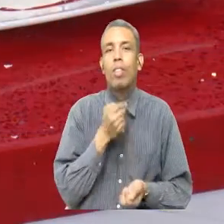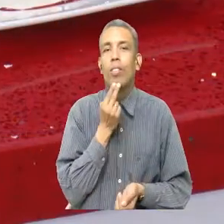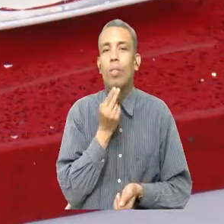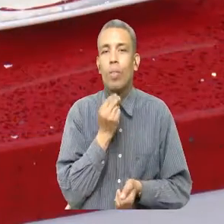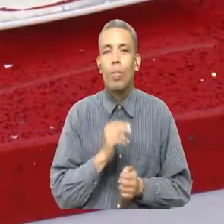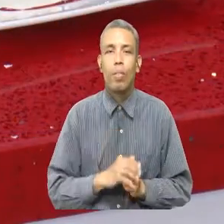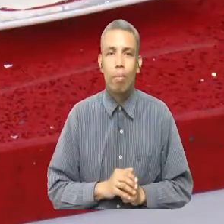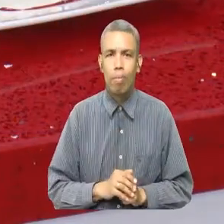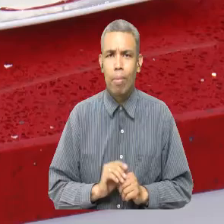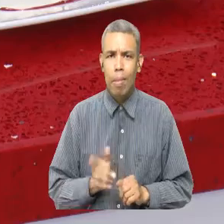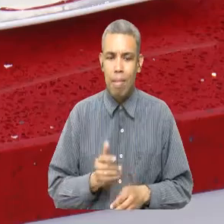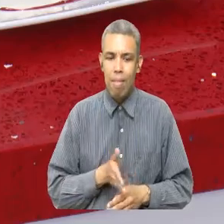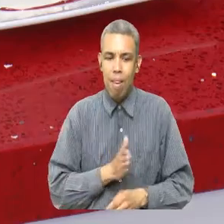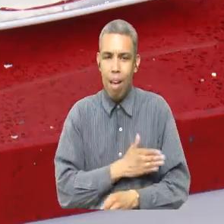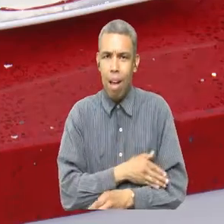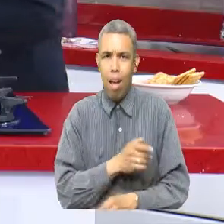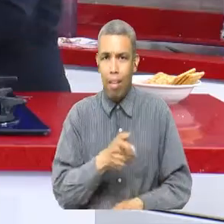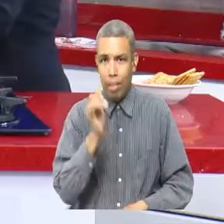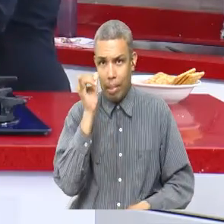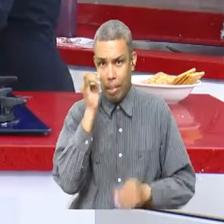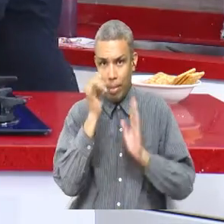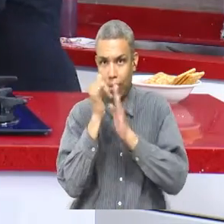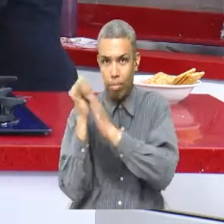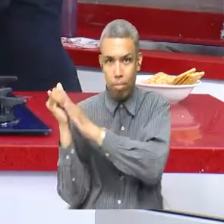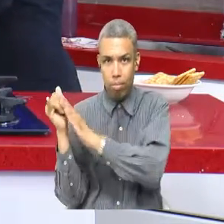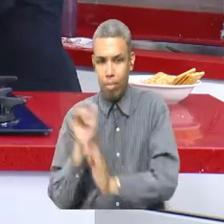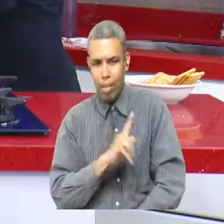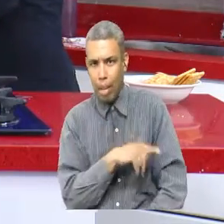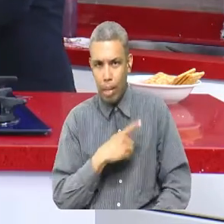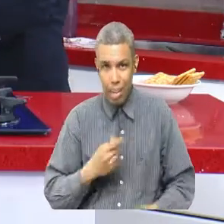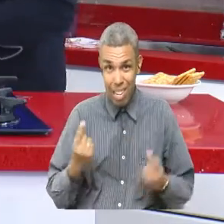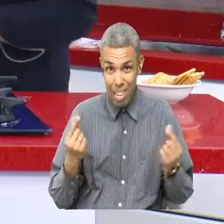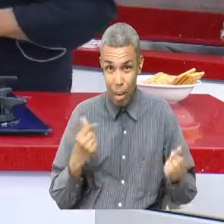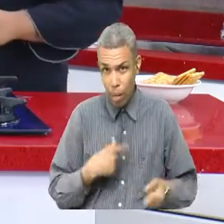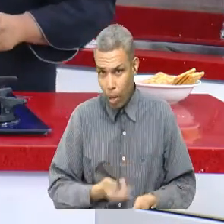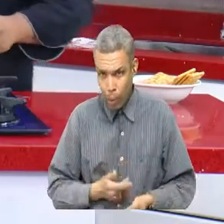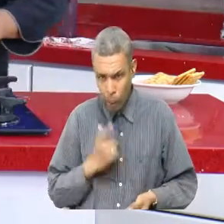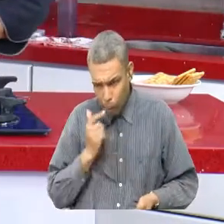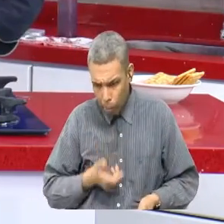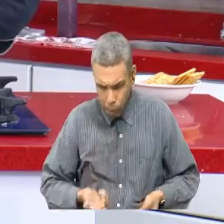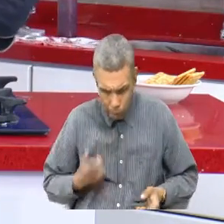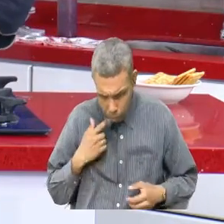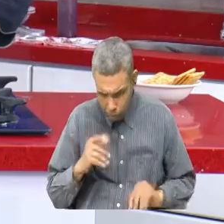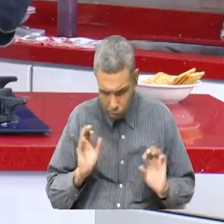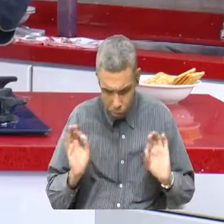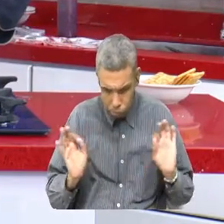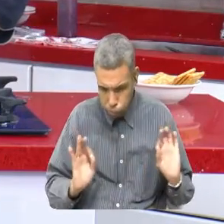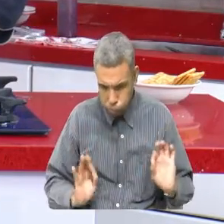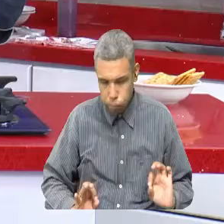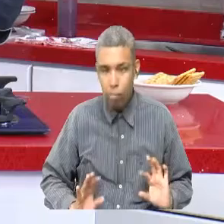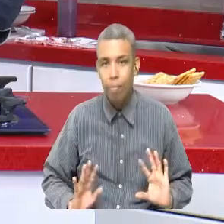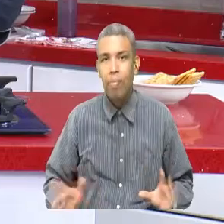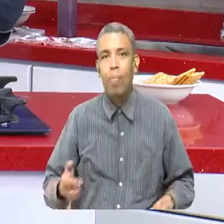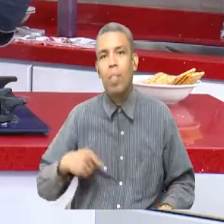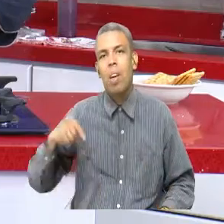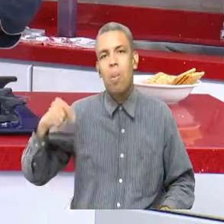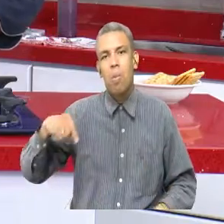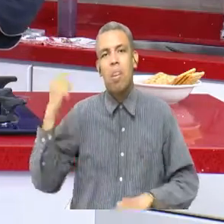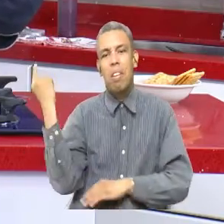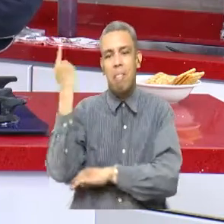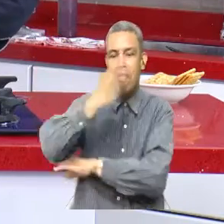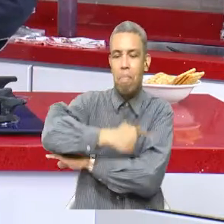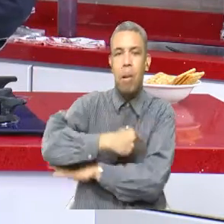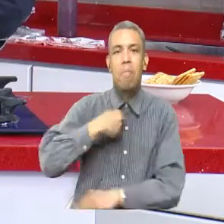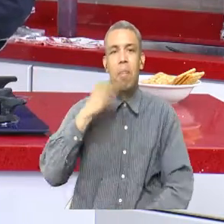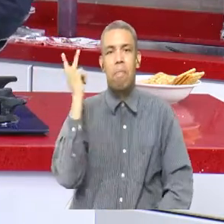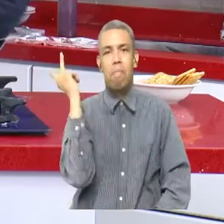una rápida y sencilla para completar el trío de este día, todo porque hoy es viernes. Caramba,